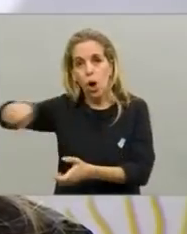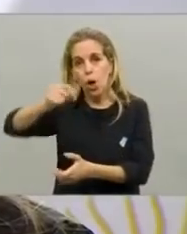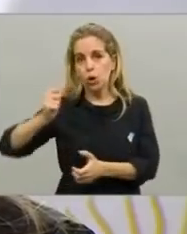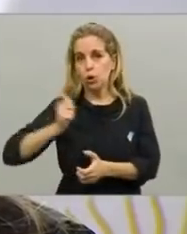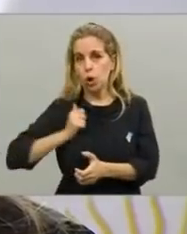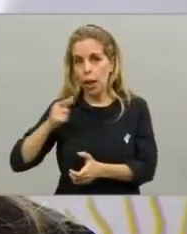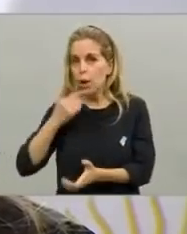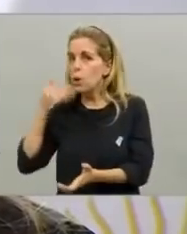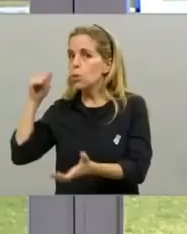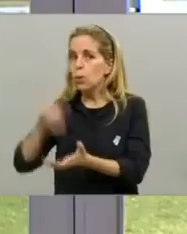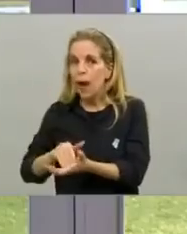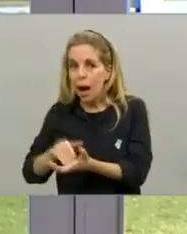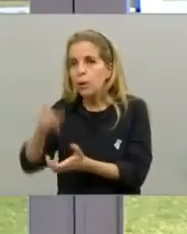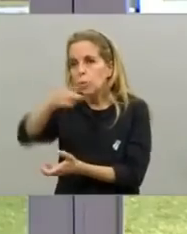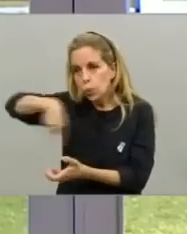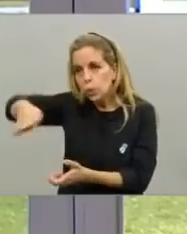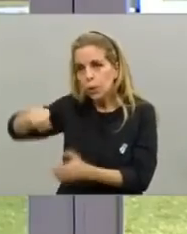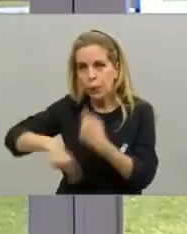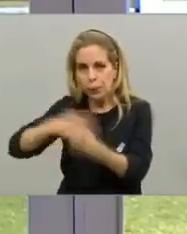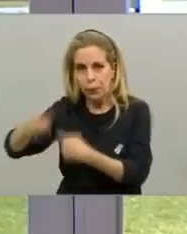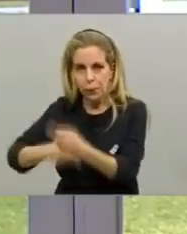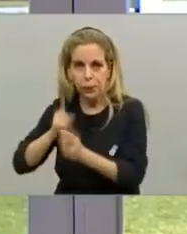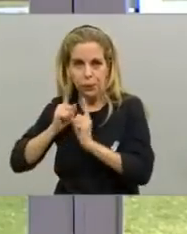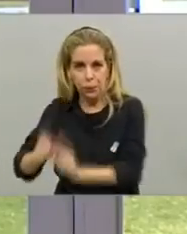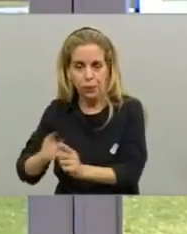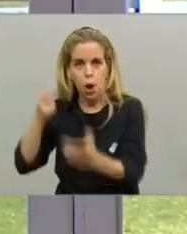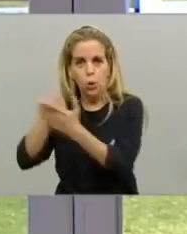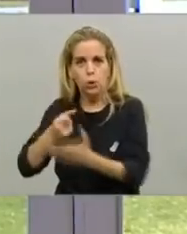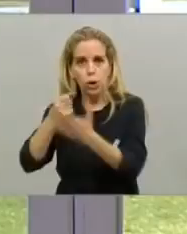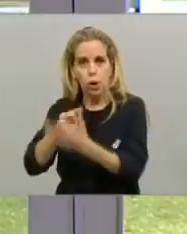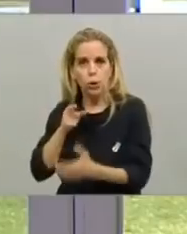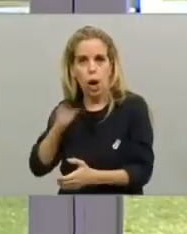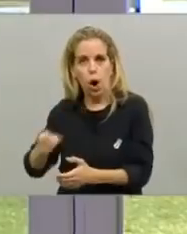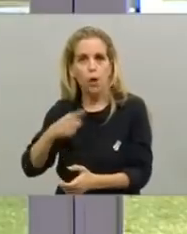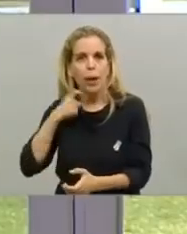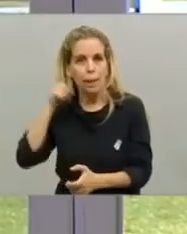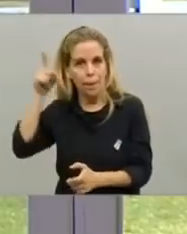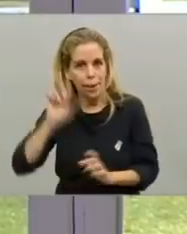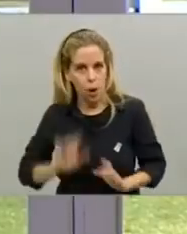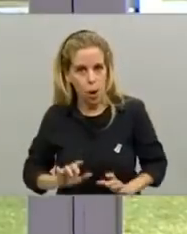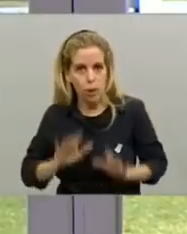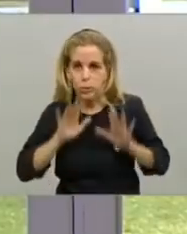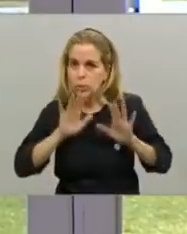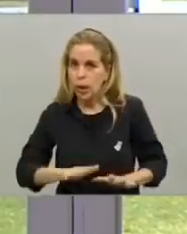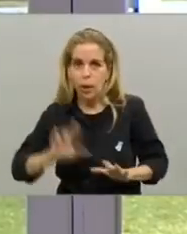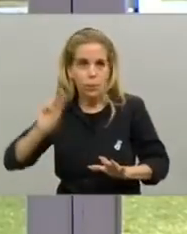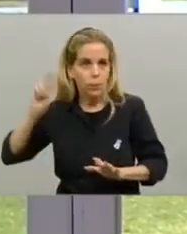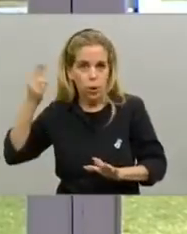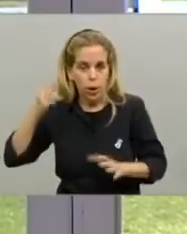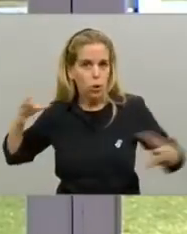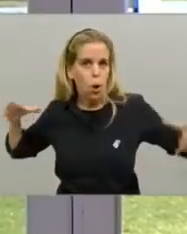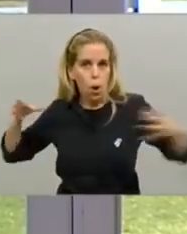iban a seguir luchando contra los españoles y que lo dejen morir entre ellos.